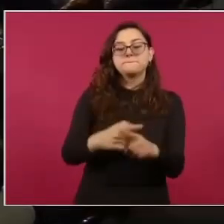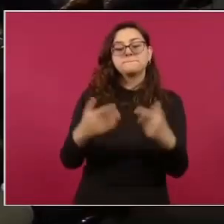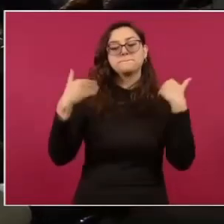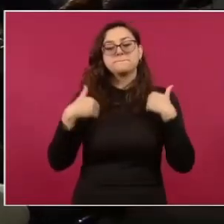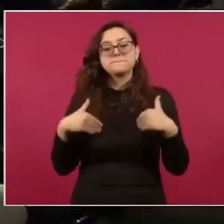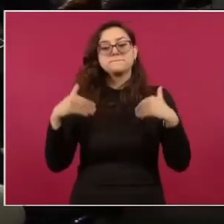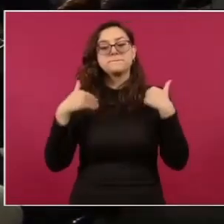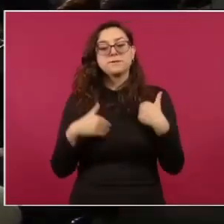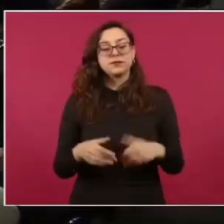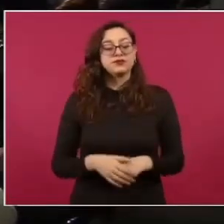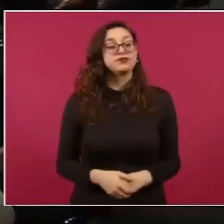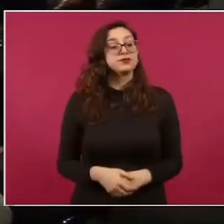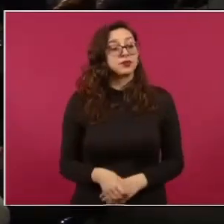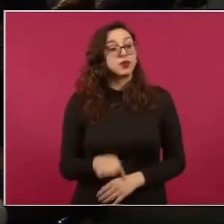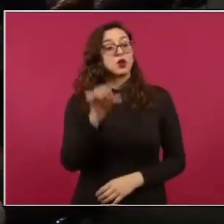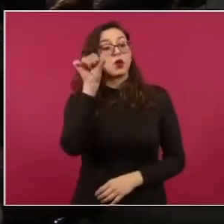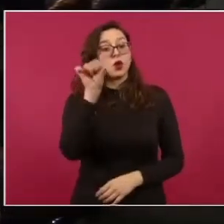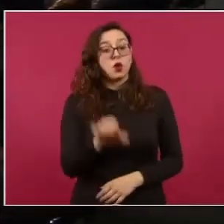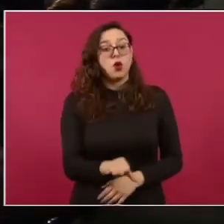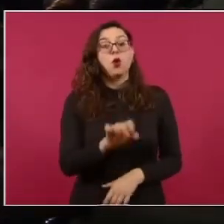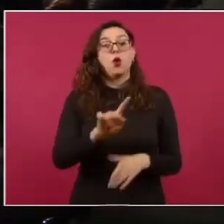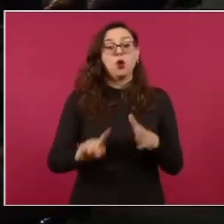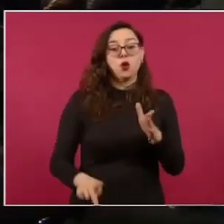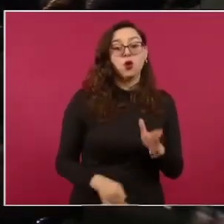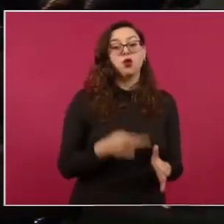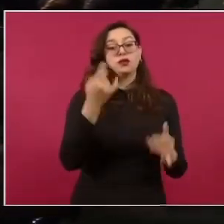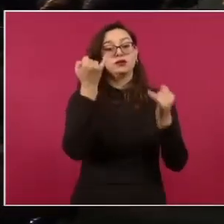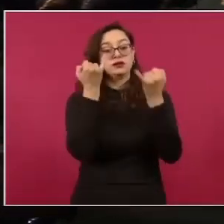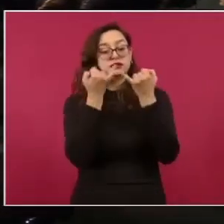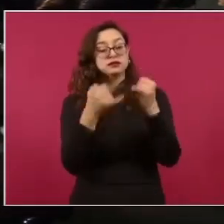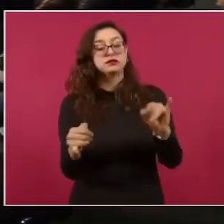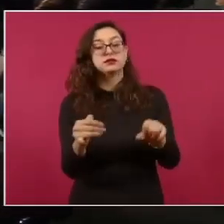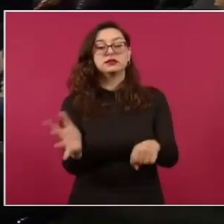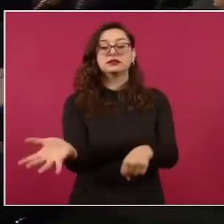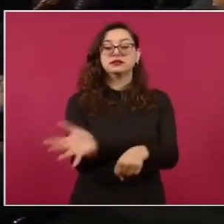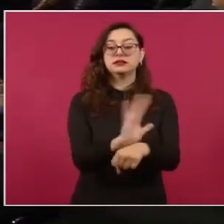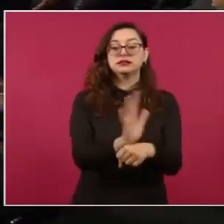reinaugura el Cine Linterna Mágica, ícono de nuestra ciudad, señor.